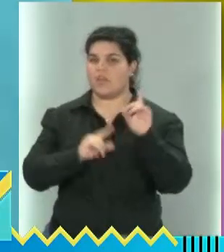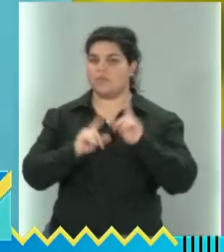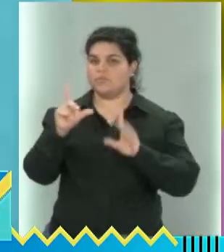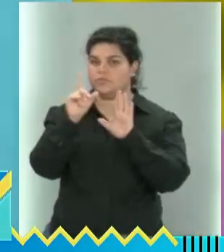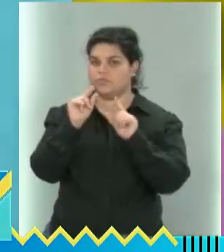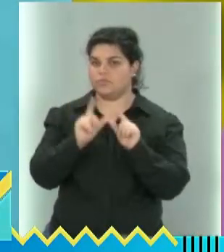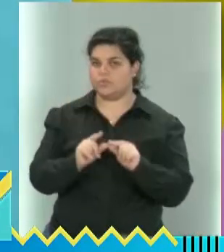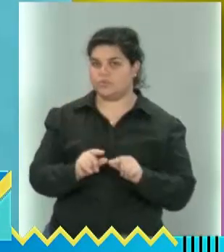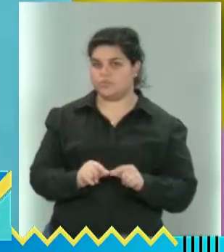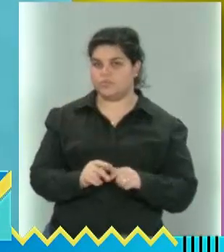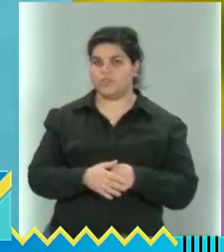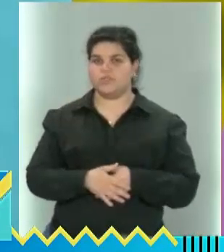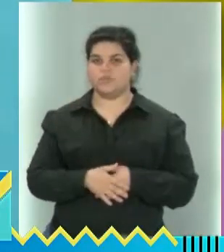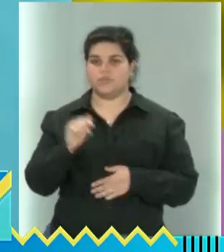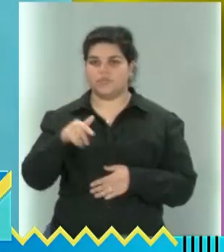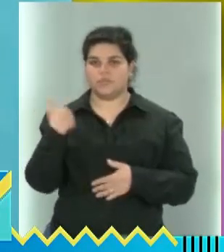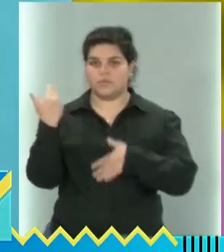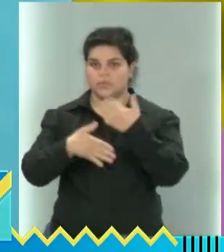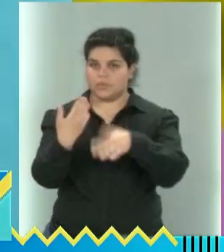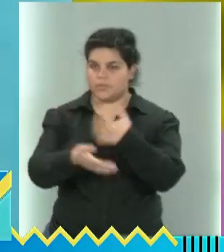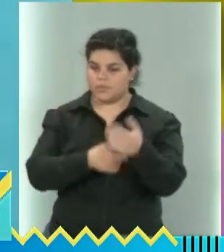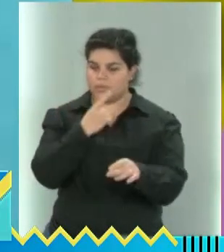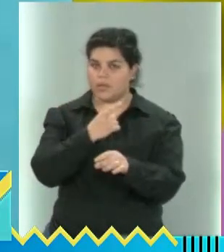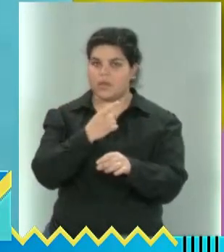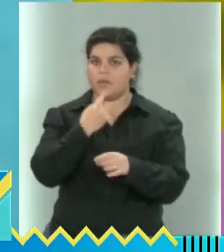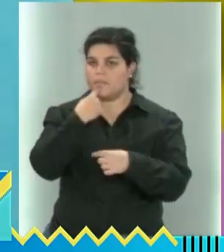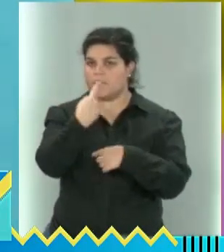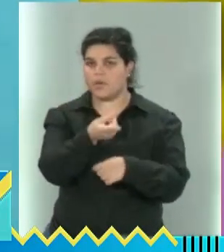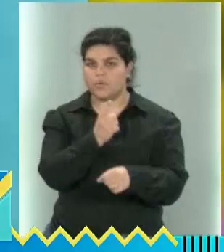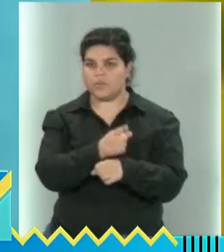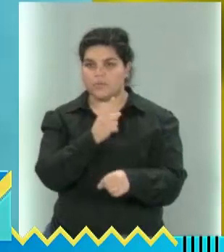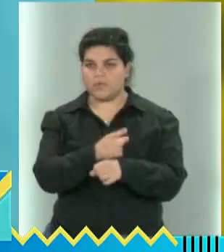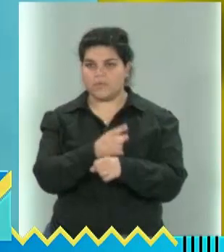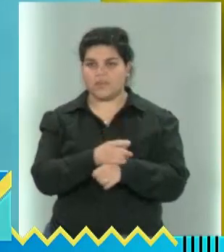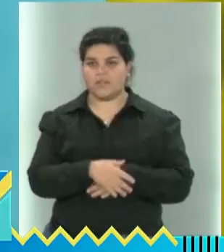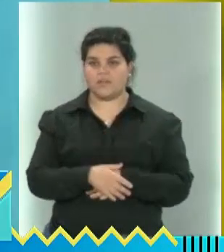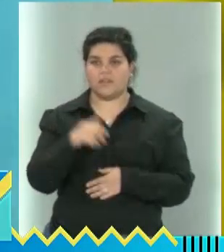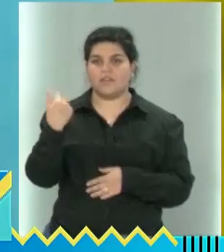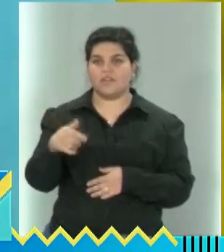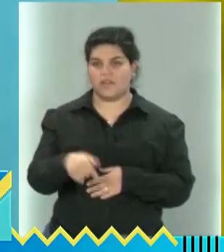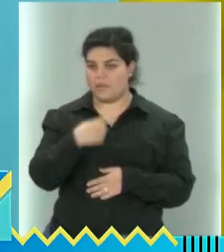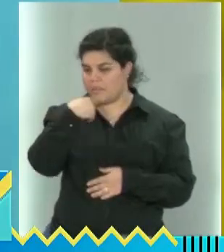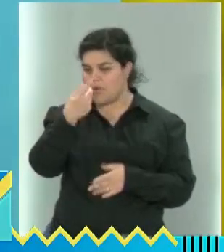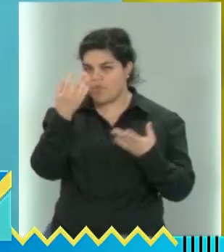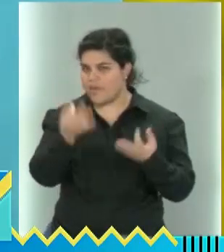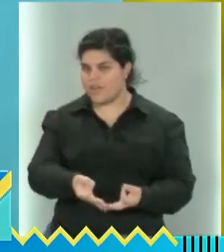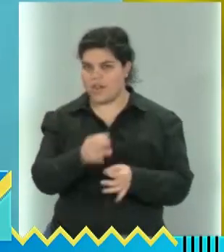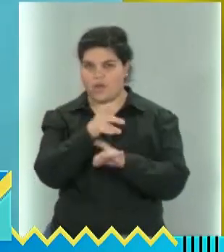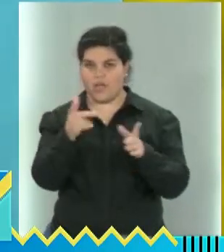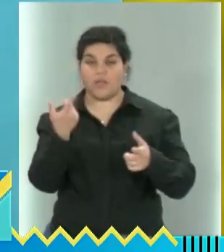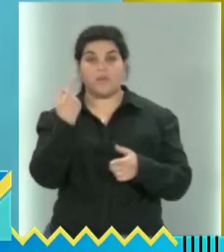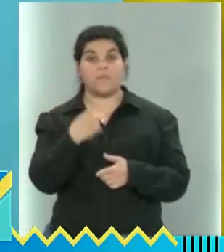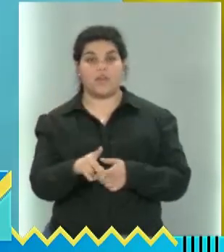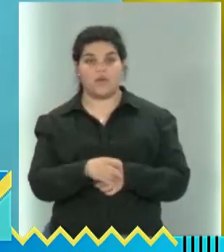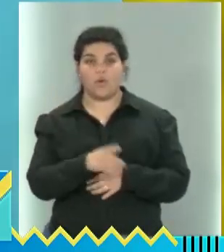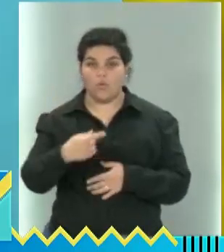ciertos indicadores, para abrir esta primera pregunta que tiene que ver con, quizás no es una pregunta en sí, pero sí pedirles que si se animan a